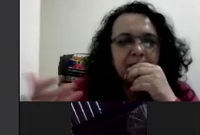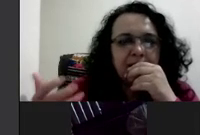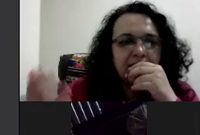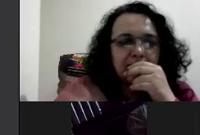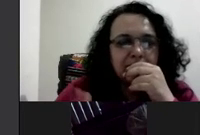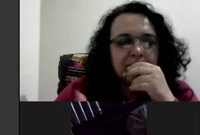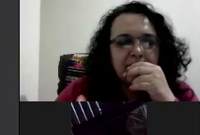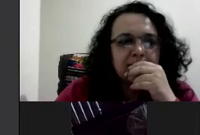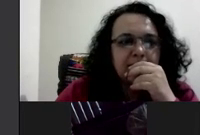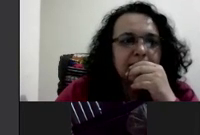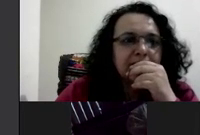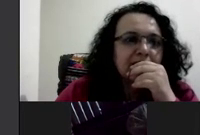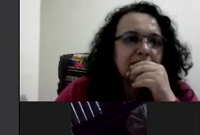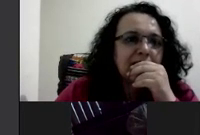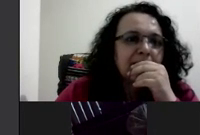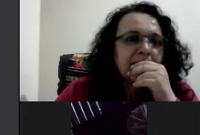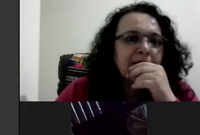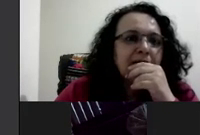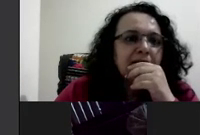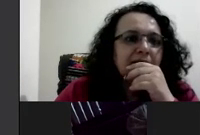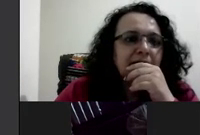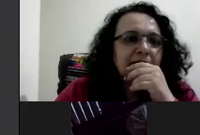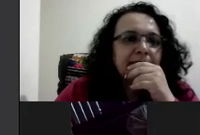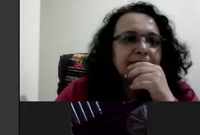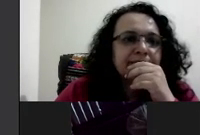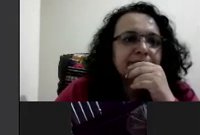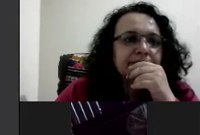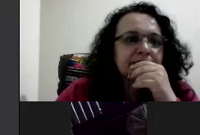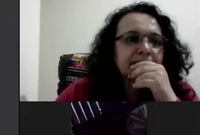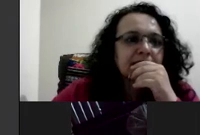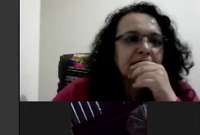siempre repítalo usted mismo. Okay.